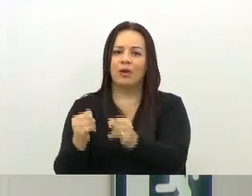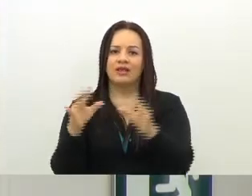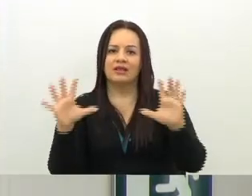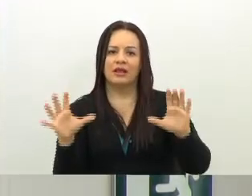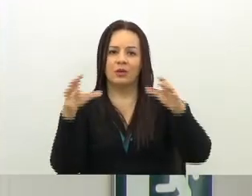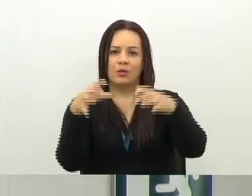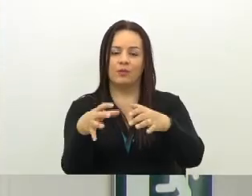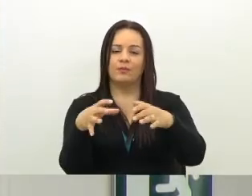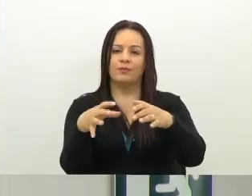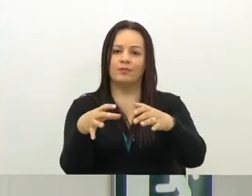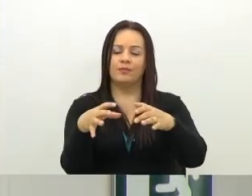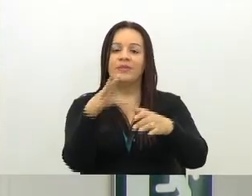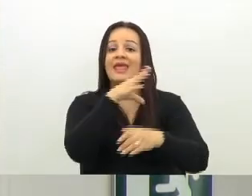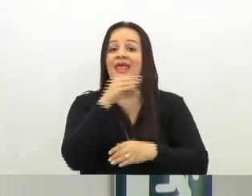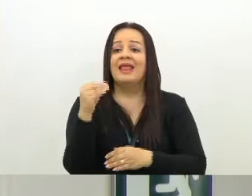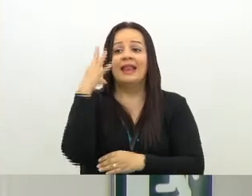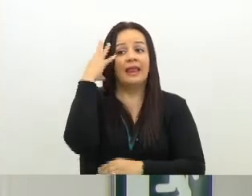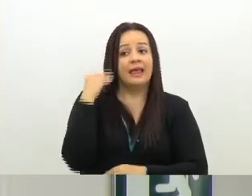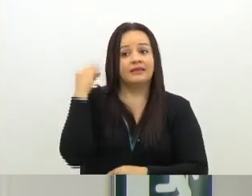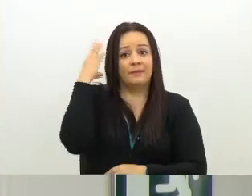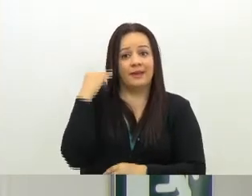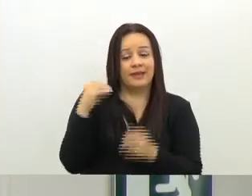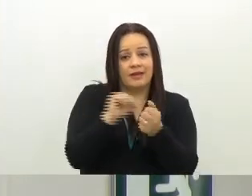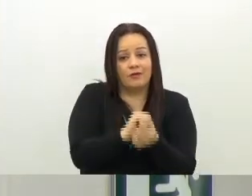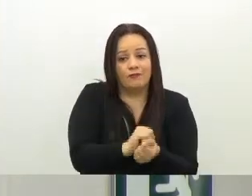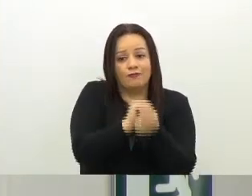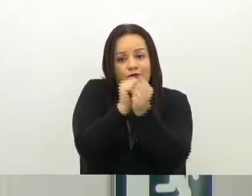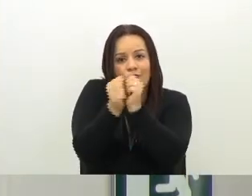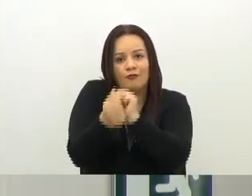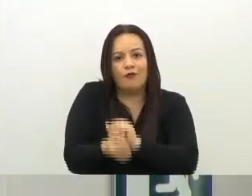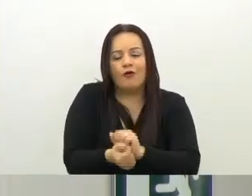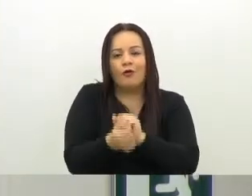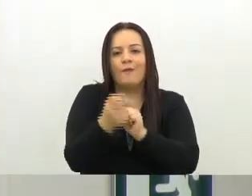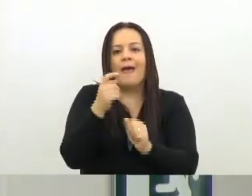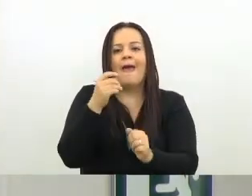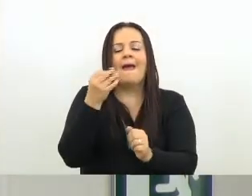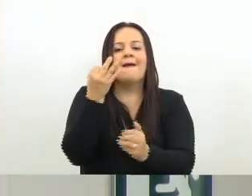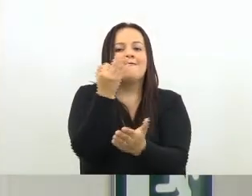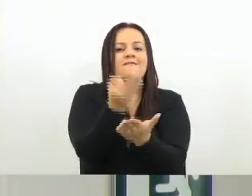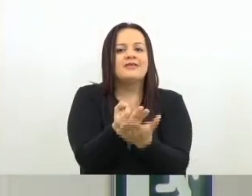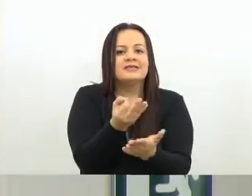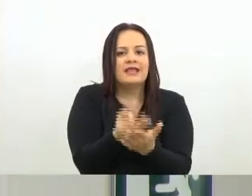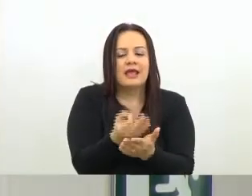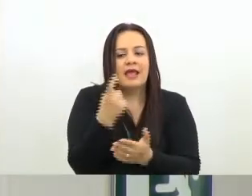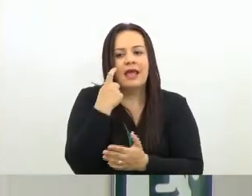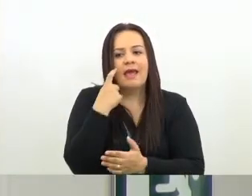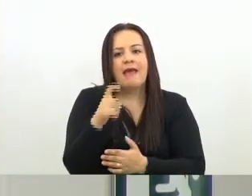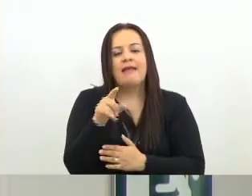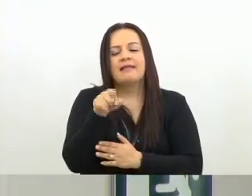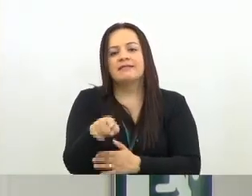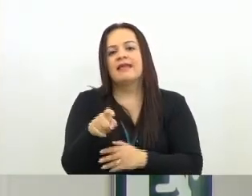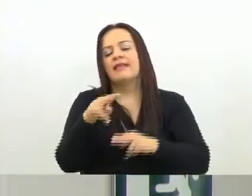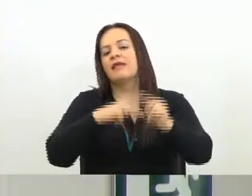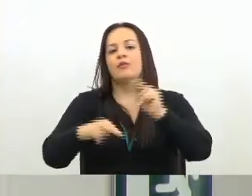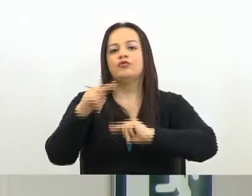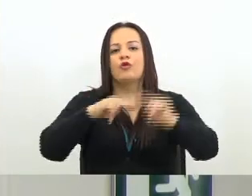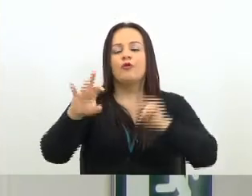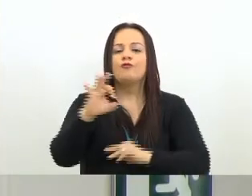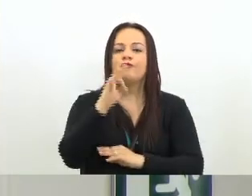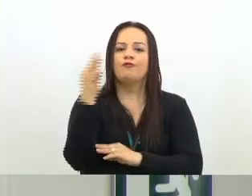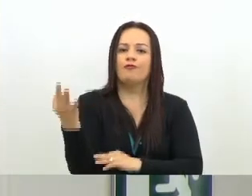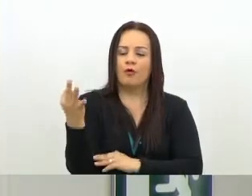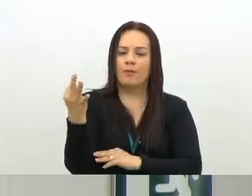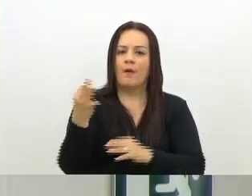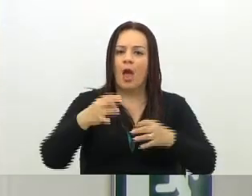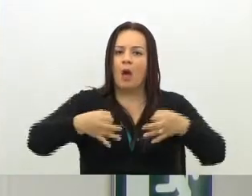La experiencia con la reforma fiscal se negoció de forma oportuna con los